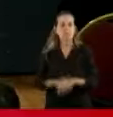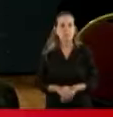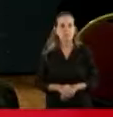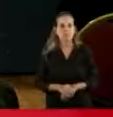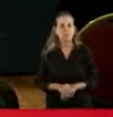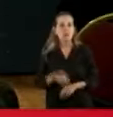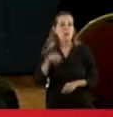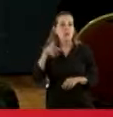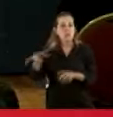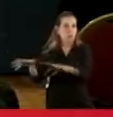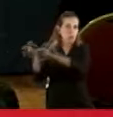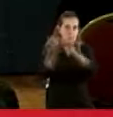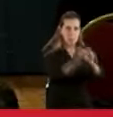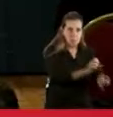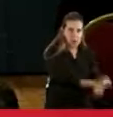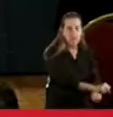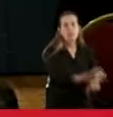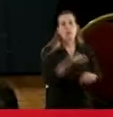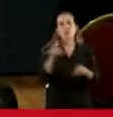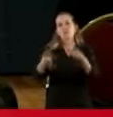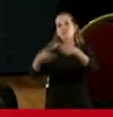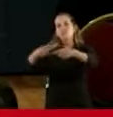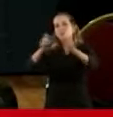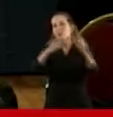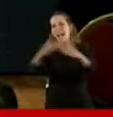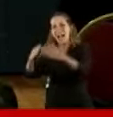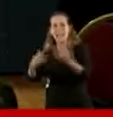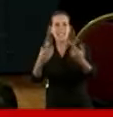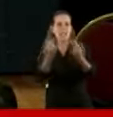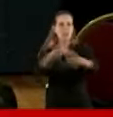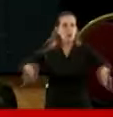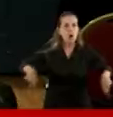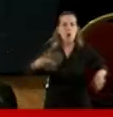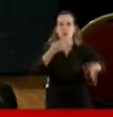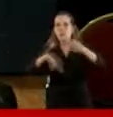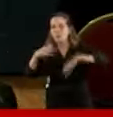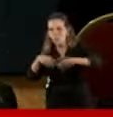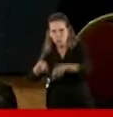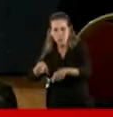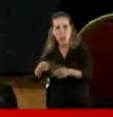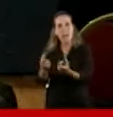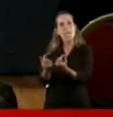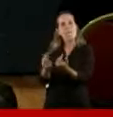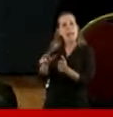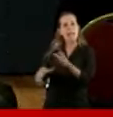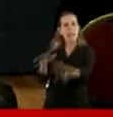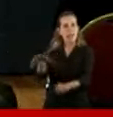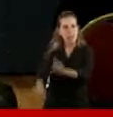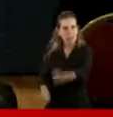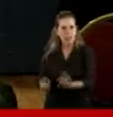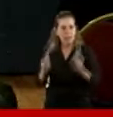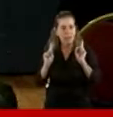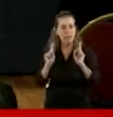subastamos sus bienes, les secuestramos su dinero y en ningún momento habían tenido